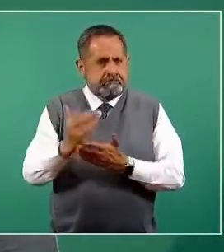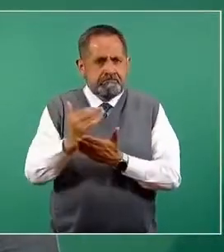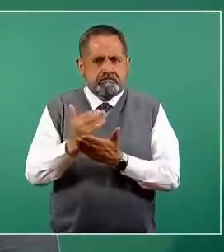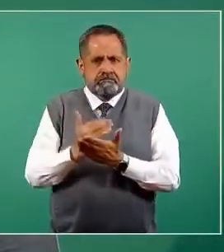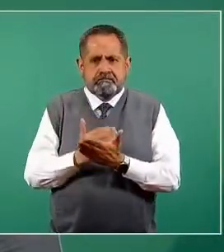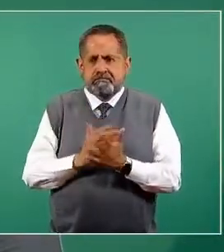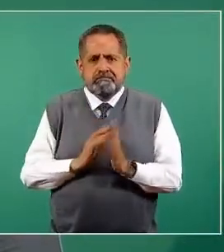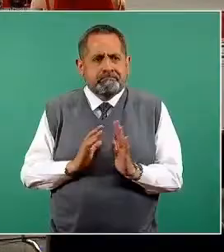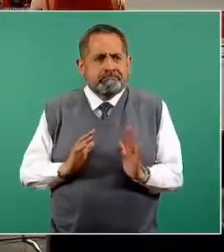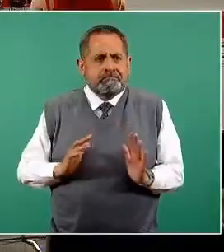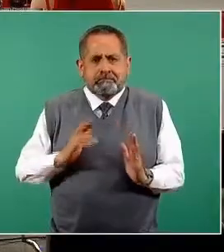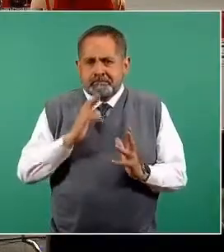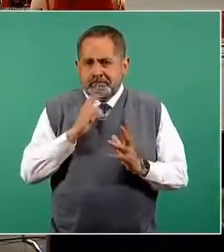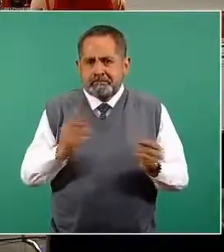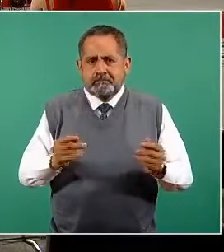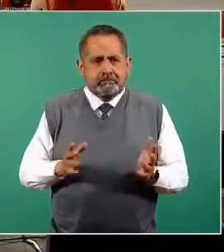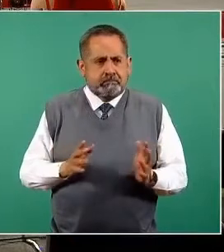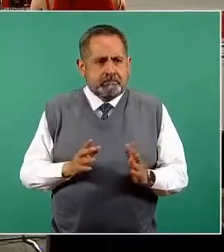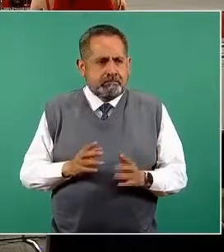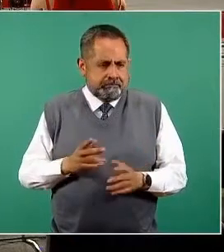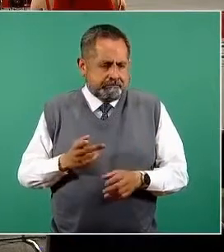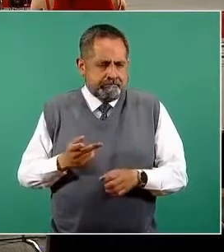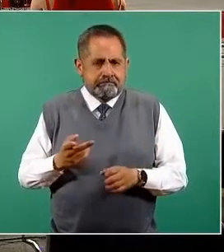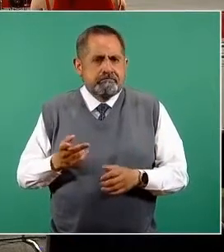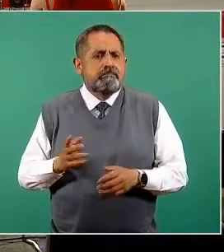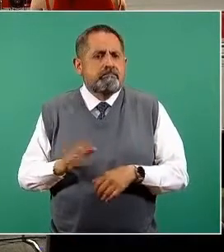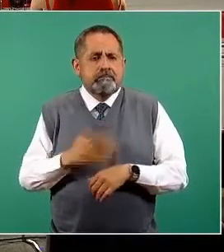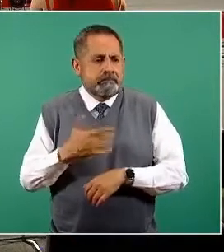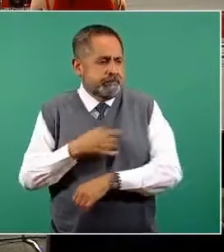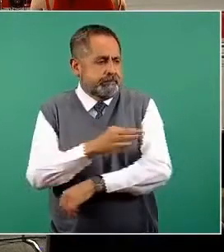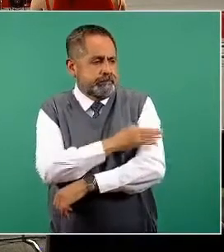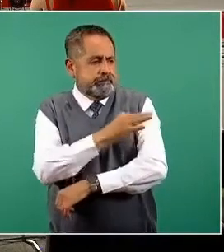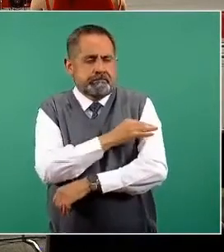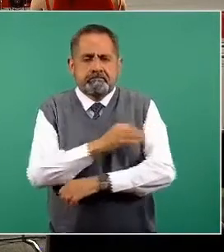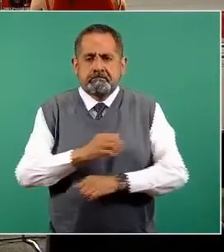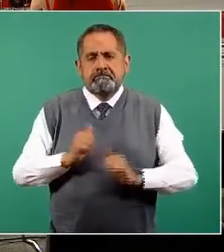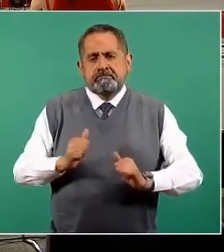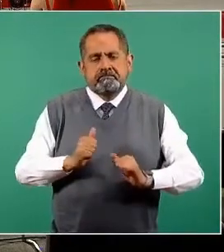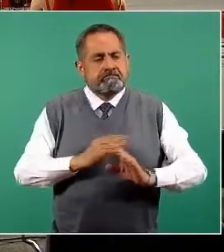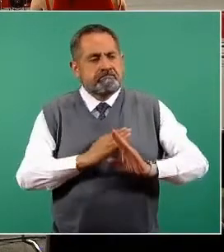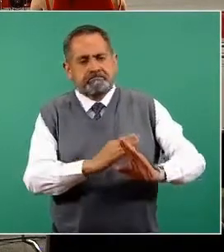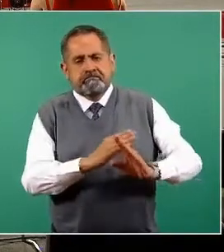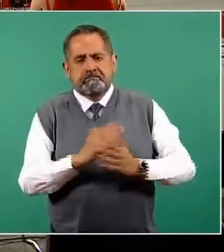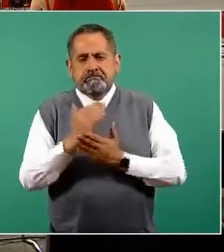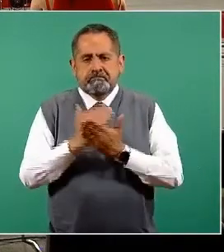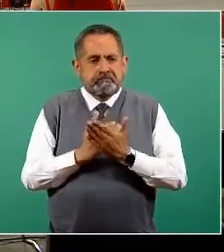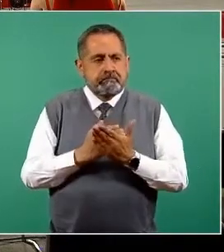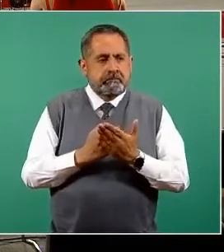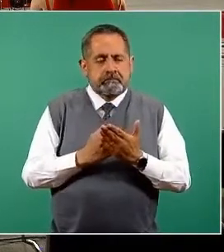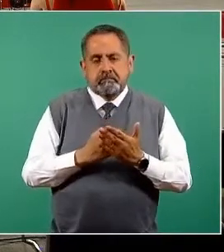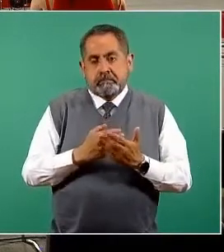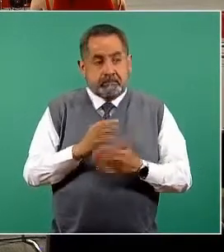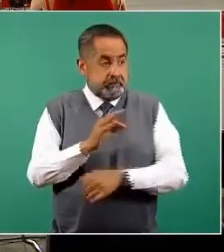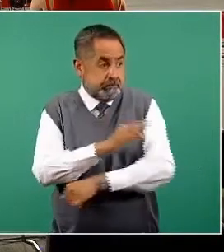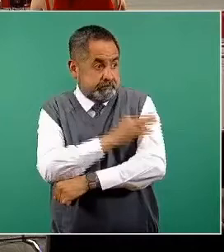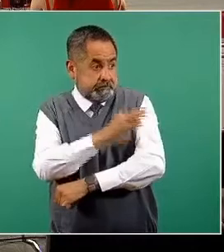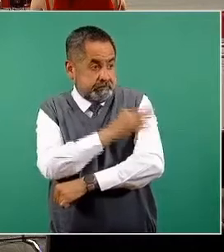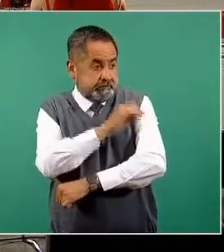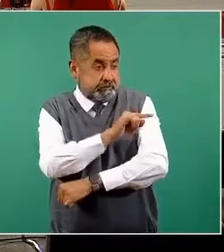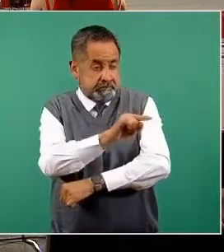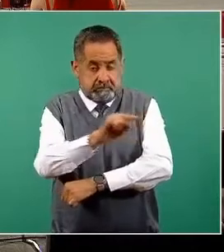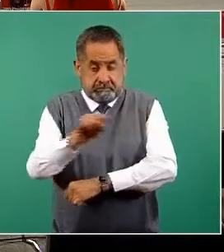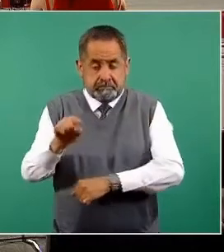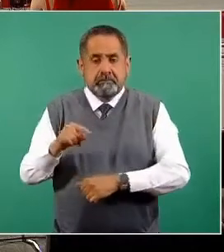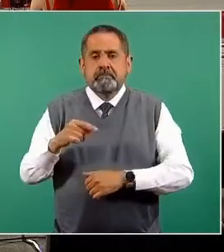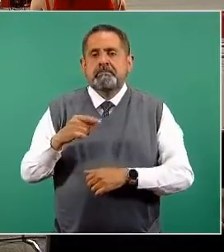nosotros, tenga menor exposición al virus y que haya menos casos, menos personas enfermas, menos